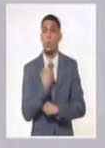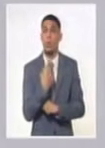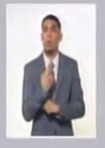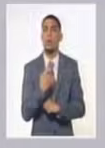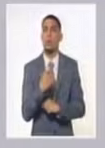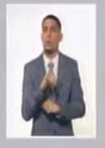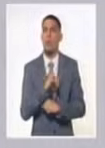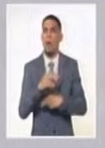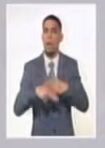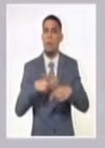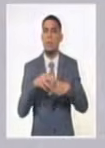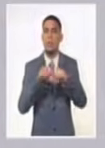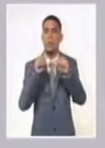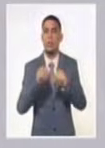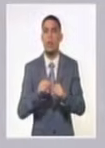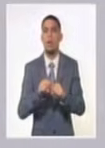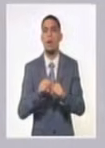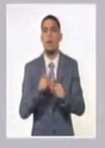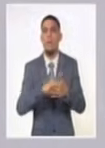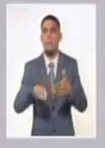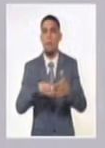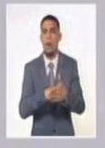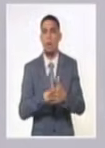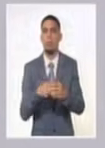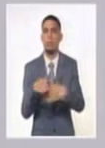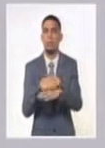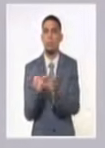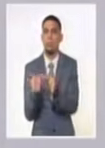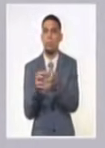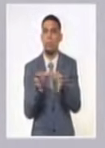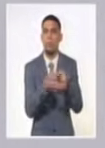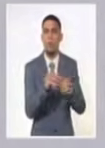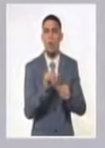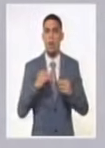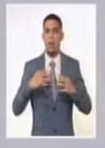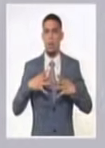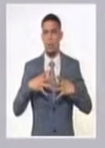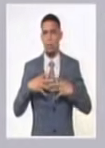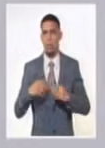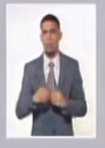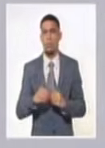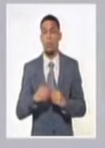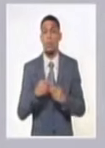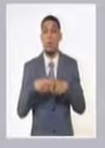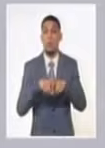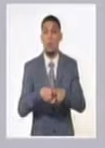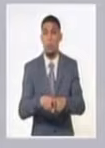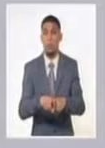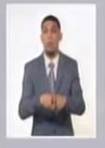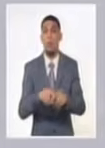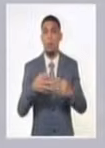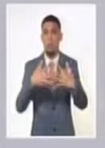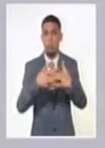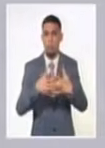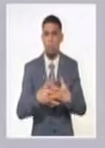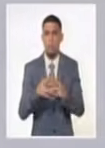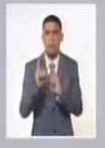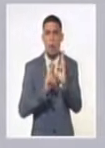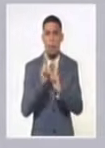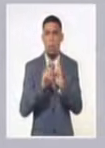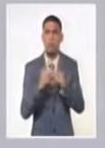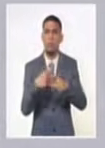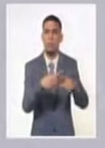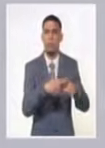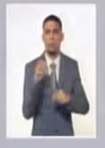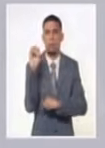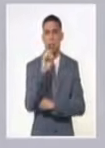un sistema de actividades de las comisiones de recreación en coordinación con los demás organismos que